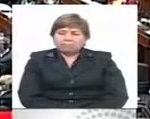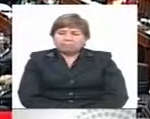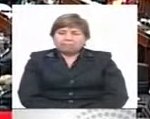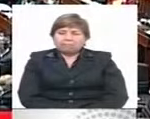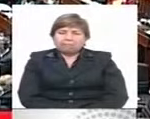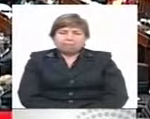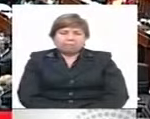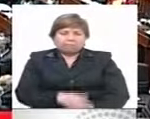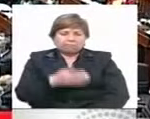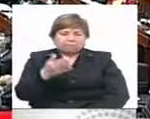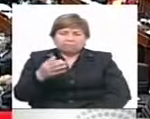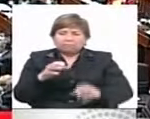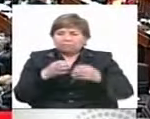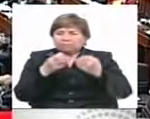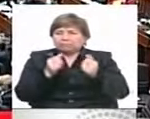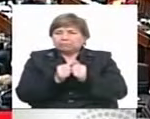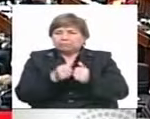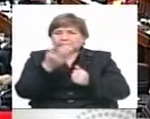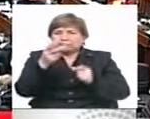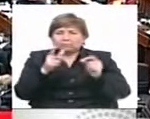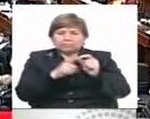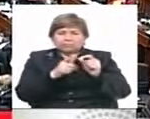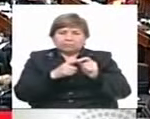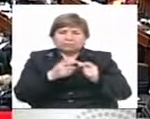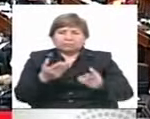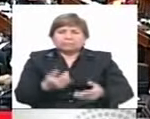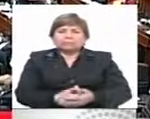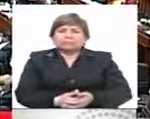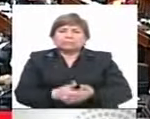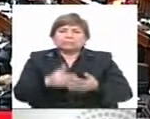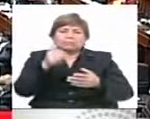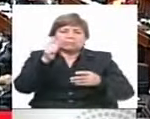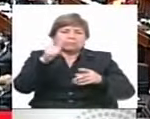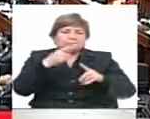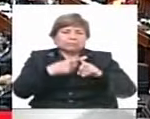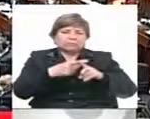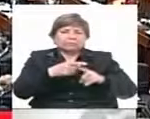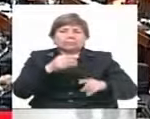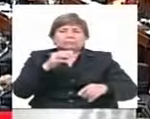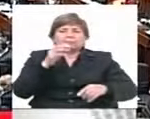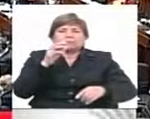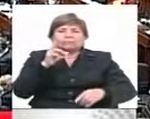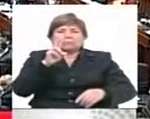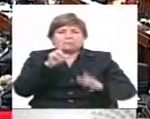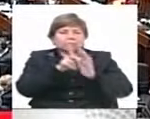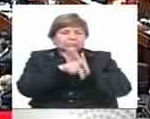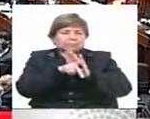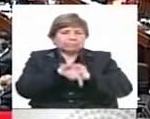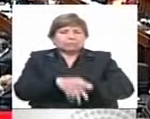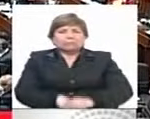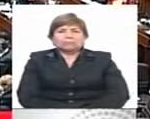Culminada la intervención de los voceros, tiene la palabra el congresista Alex Flores Ramírez por el espacio de 2 minutos.